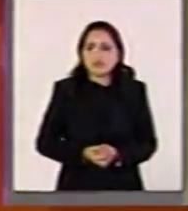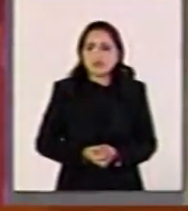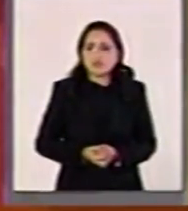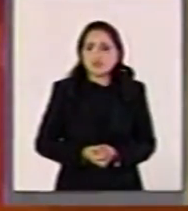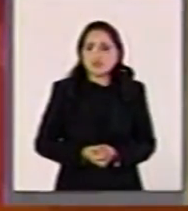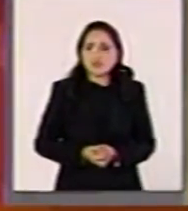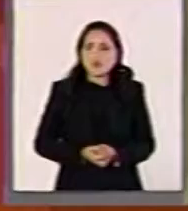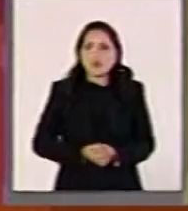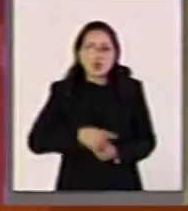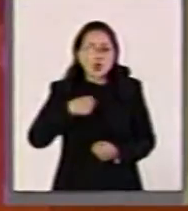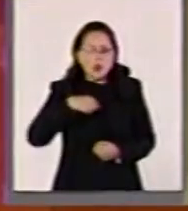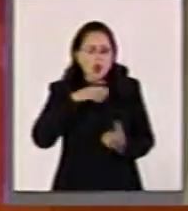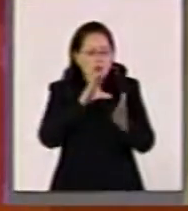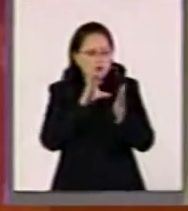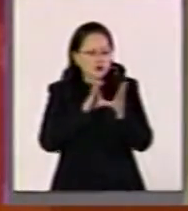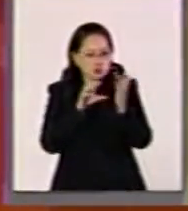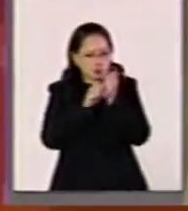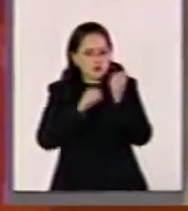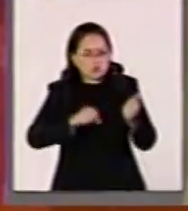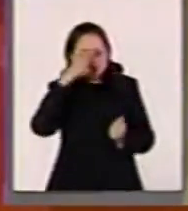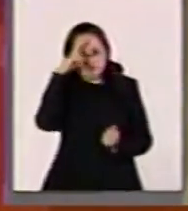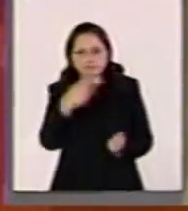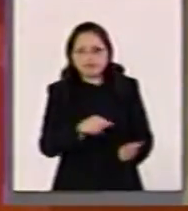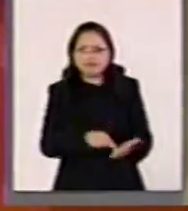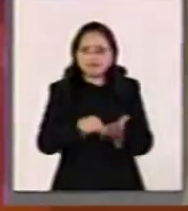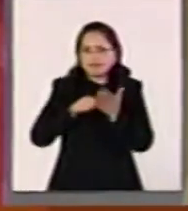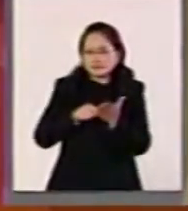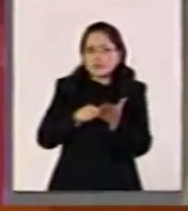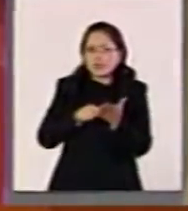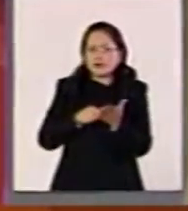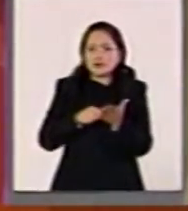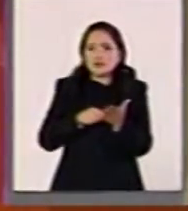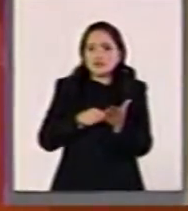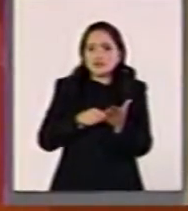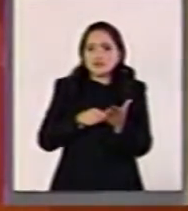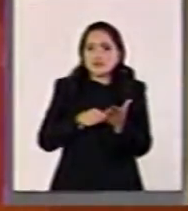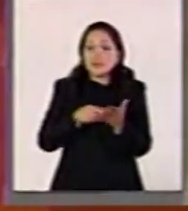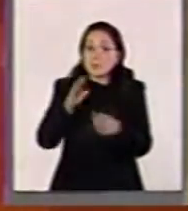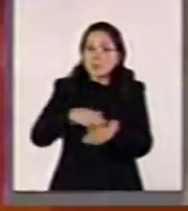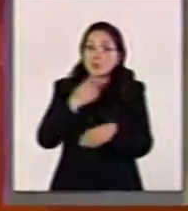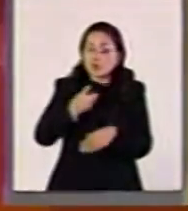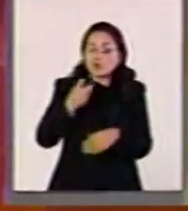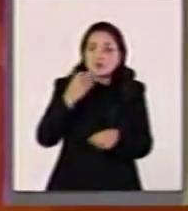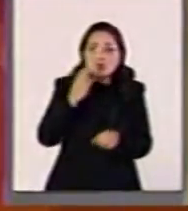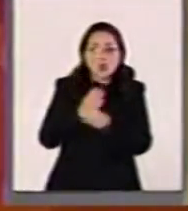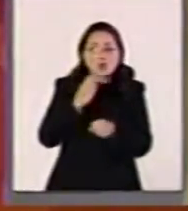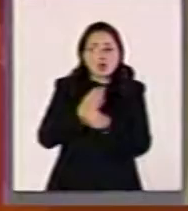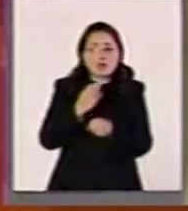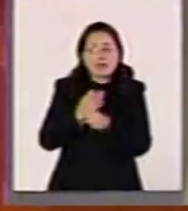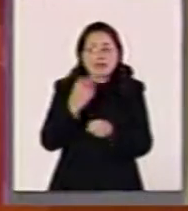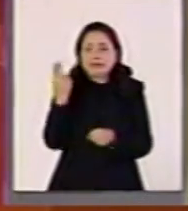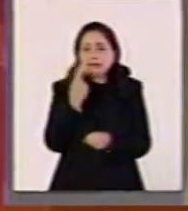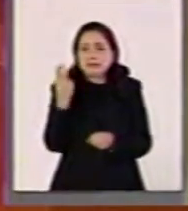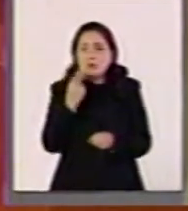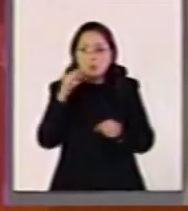finalmente establece nuestra Constitución, es necesario que esta votación la podamos